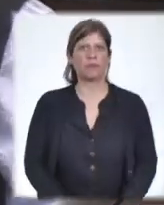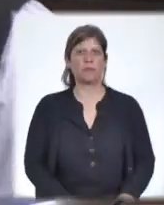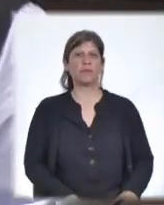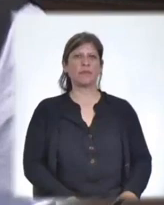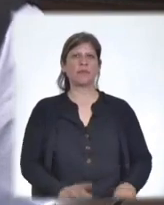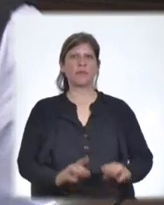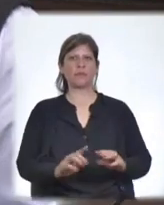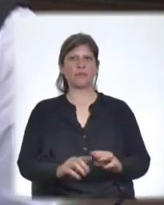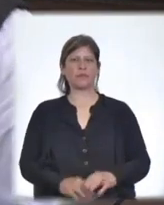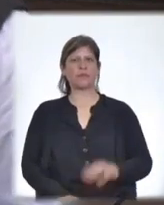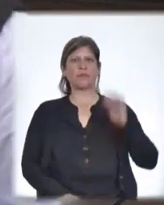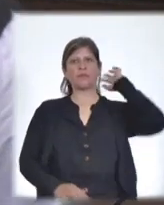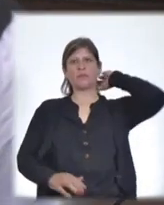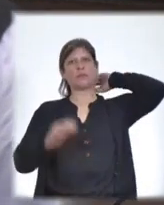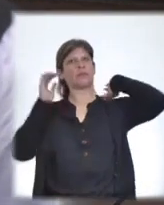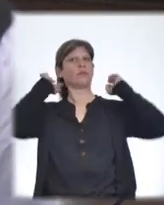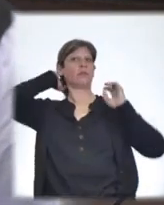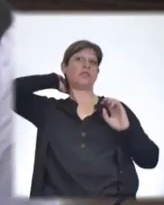No, ahora me trae.